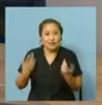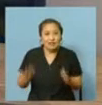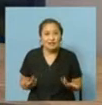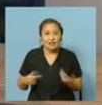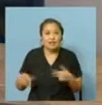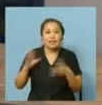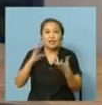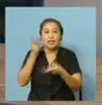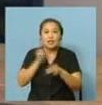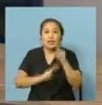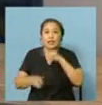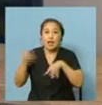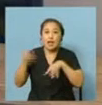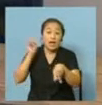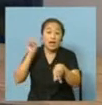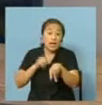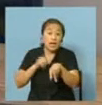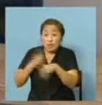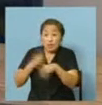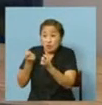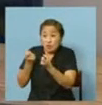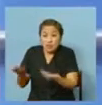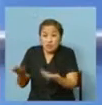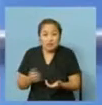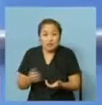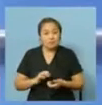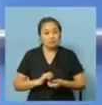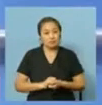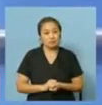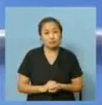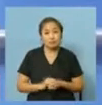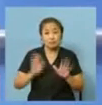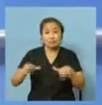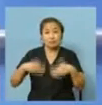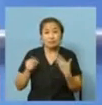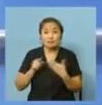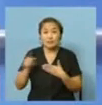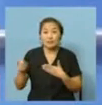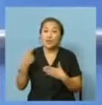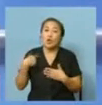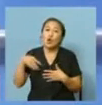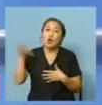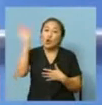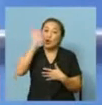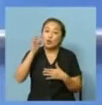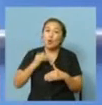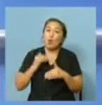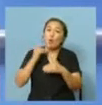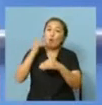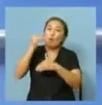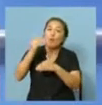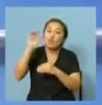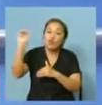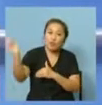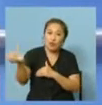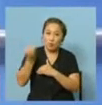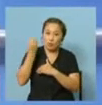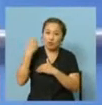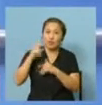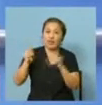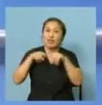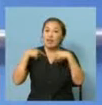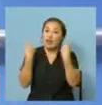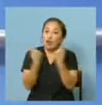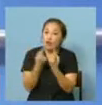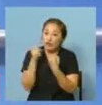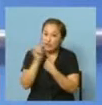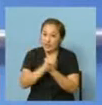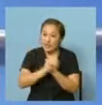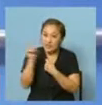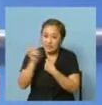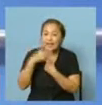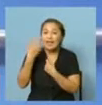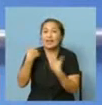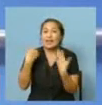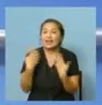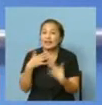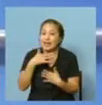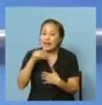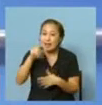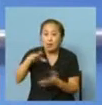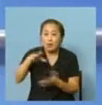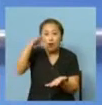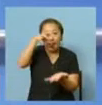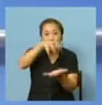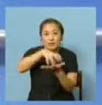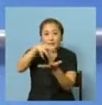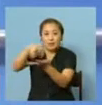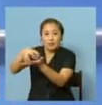se ajuste los tiempos que ellos necesitan así que creemos que es un paso a la modernización de la oficina también entendemos que las